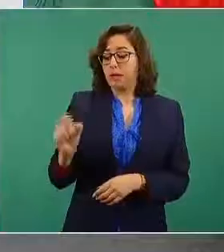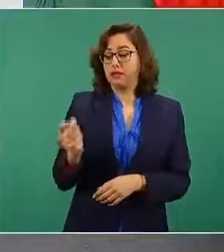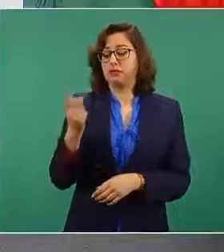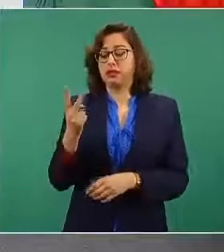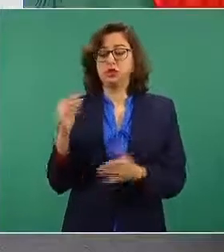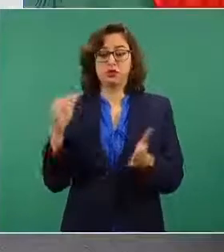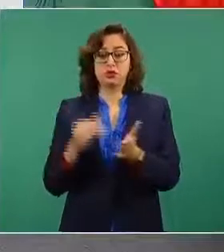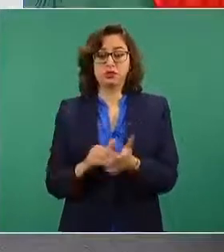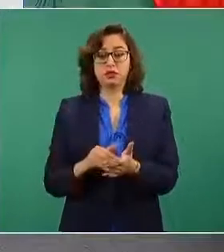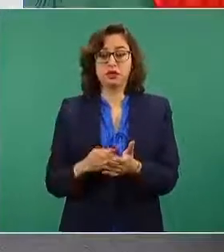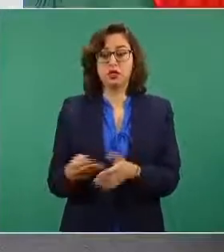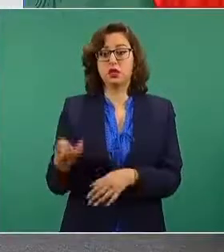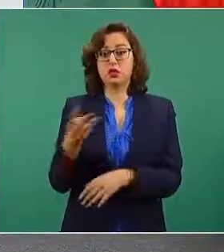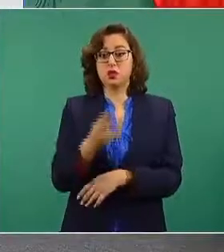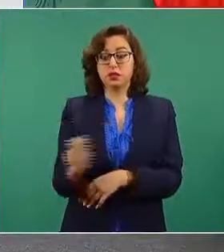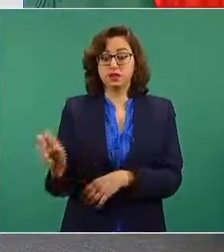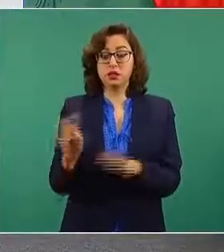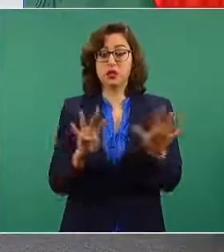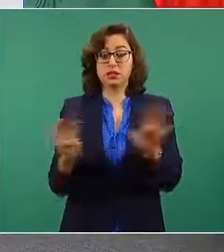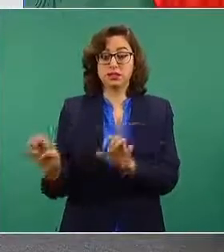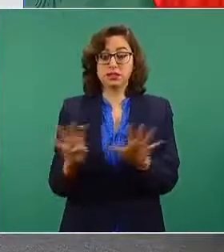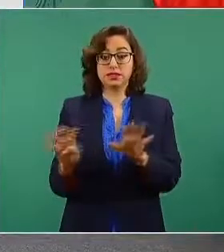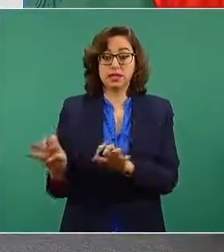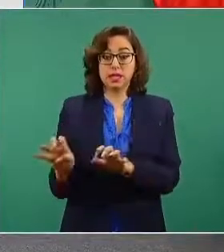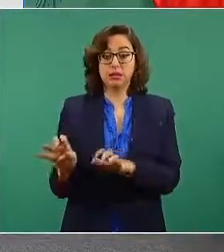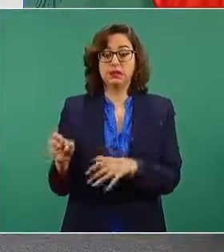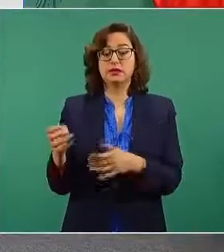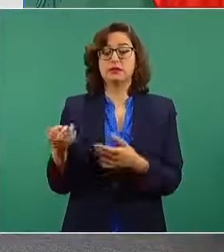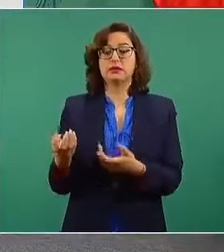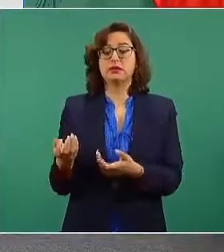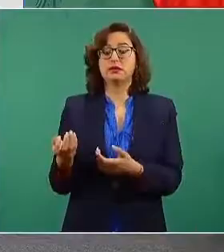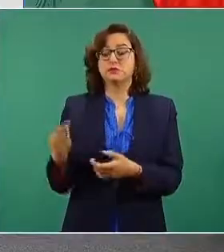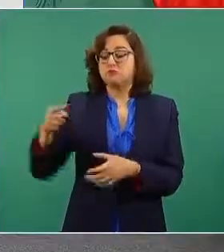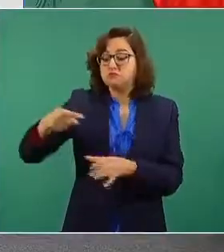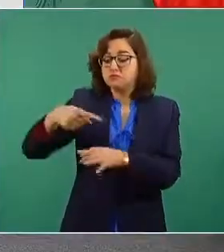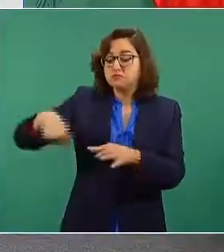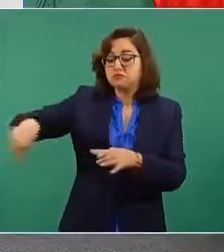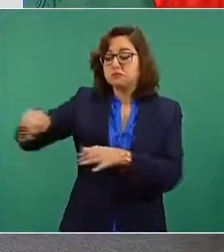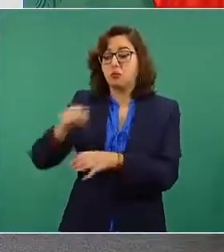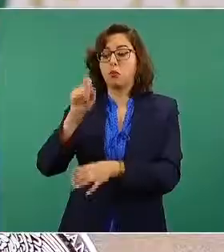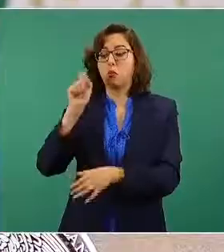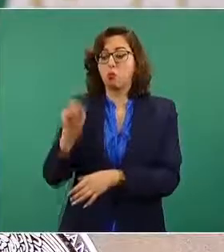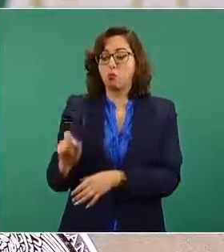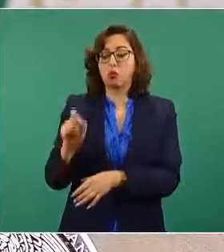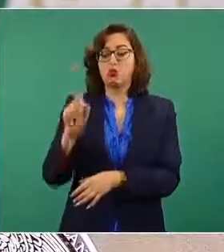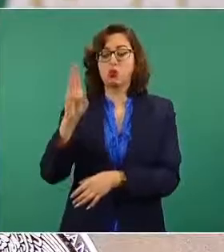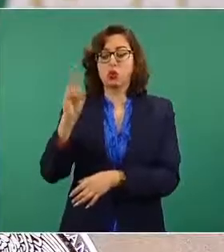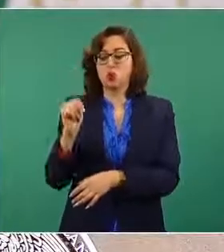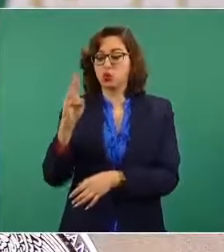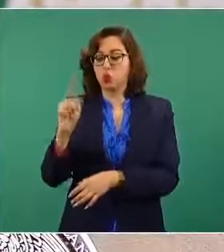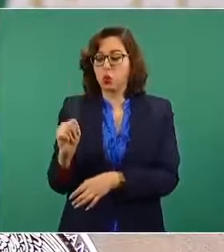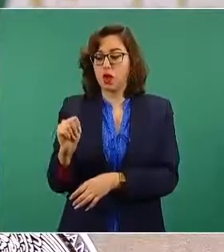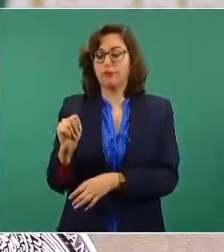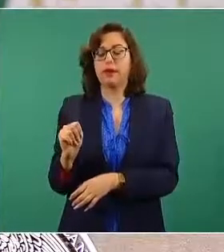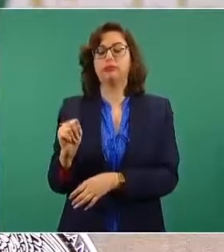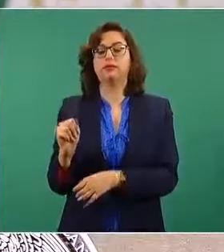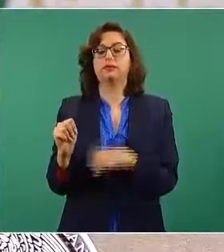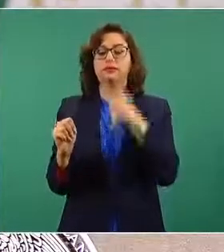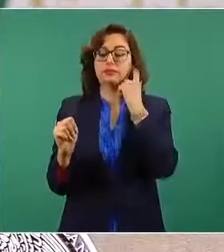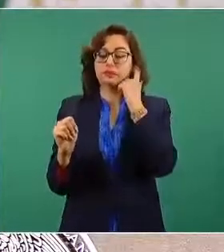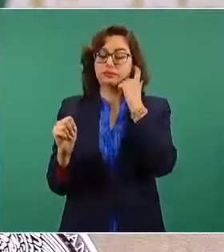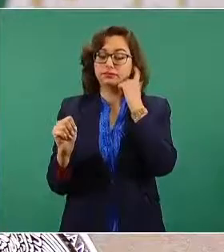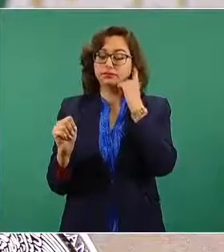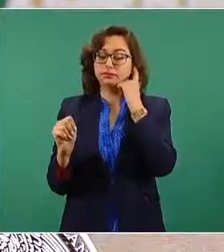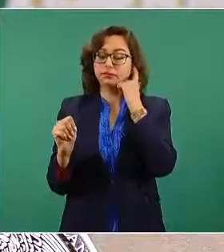representan 1%, menos de 1%, de hecho, 0.9%. Son 9 de cada 1,000 personas